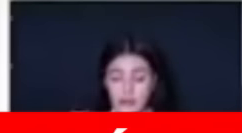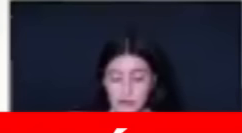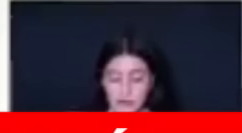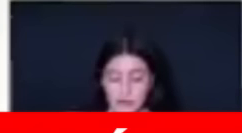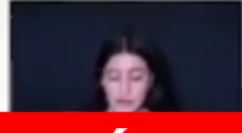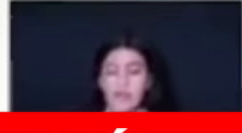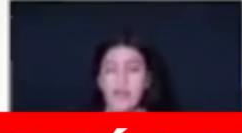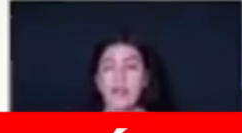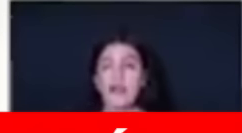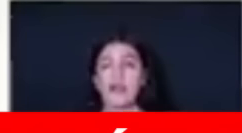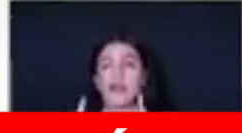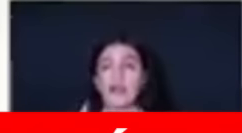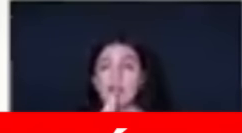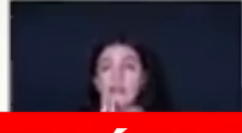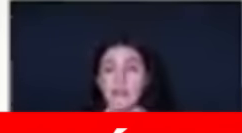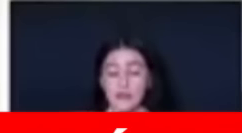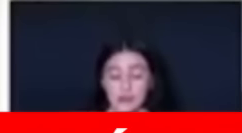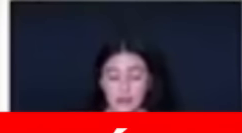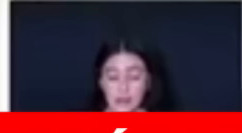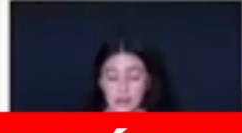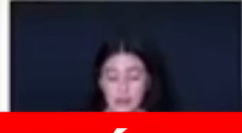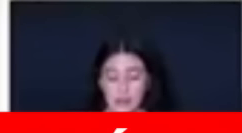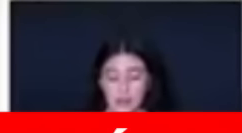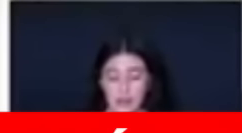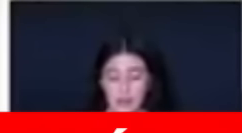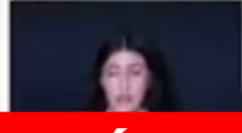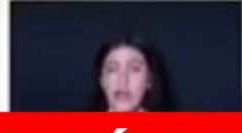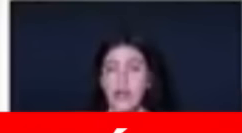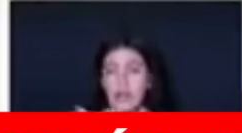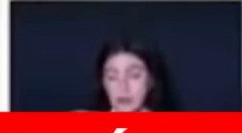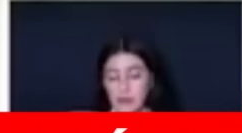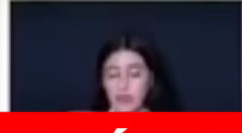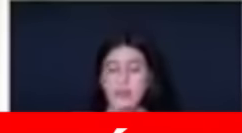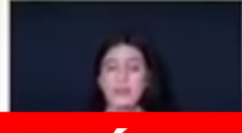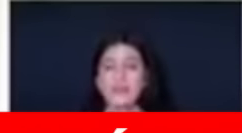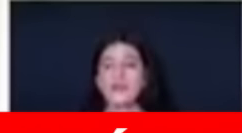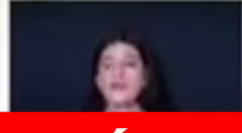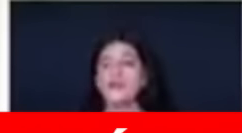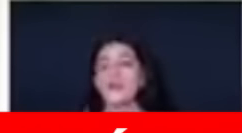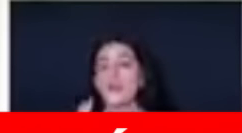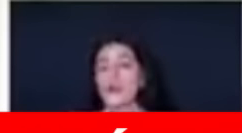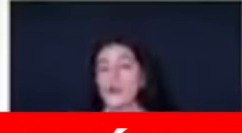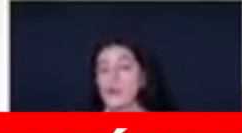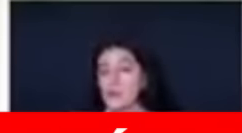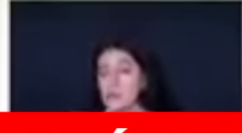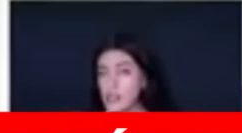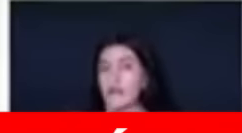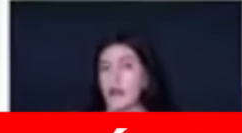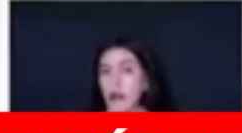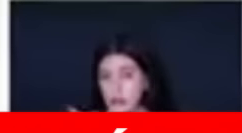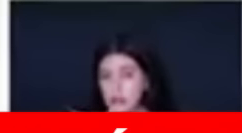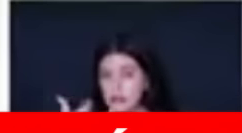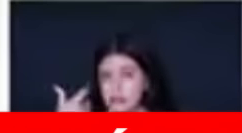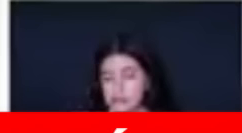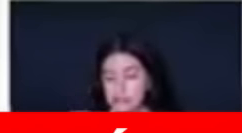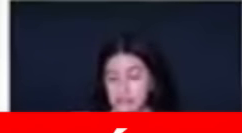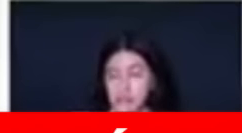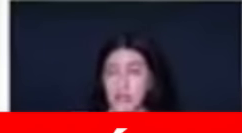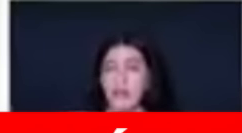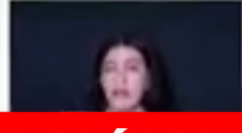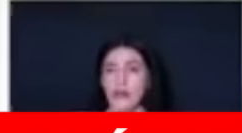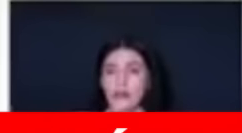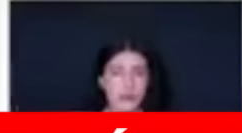damos resultados en inversiones, en empleos bien pagados, en buena